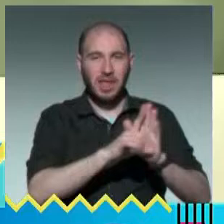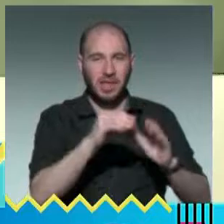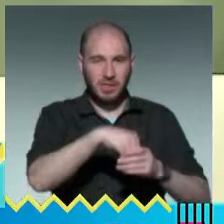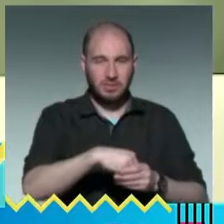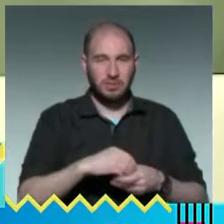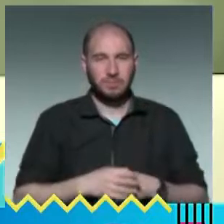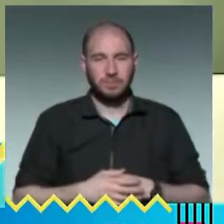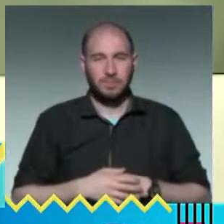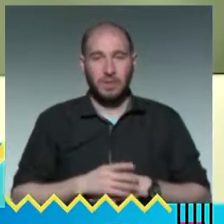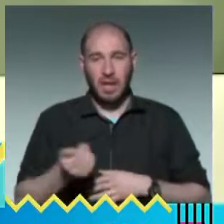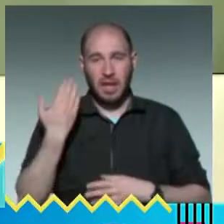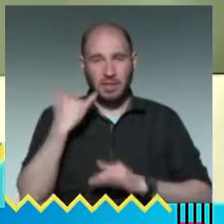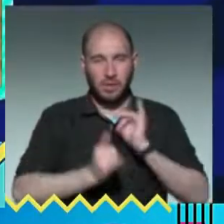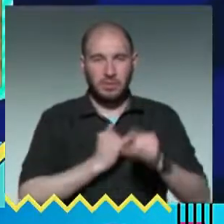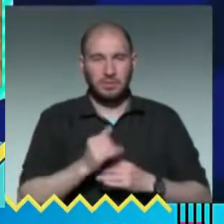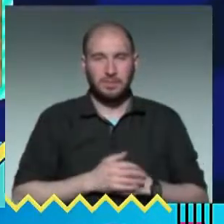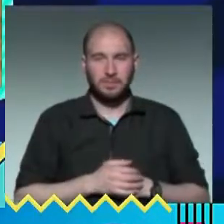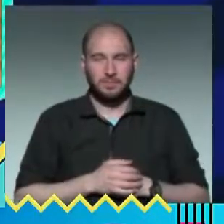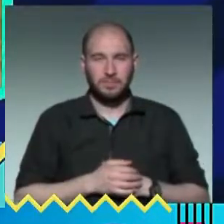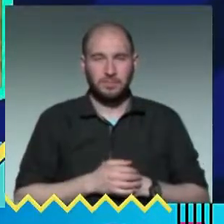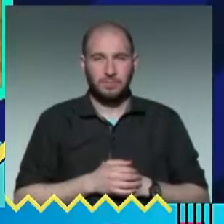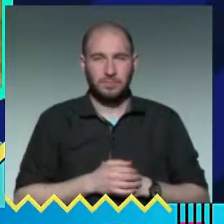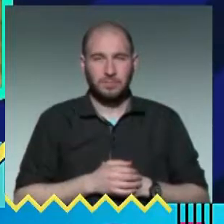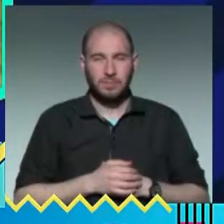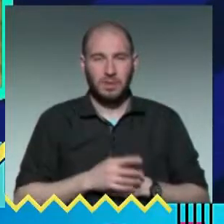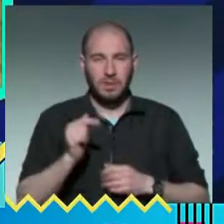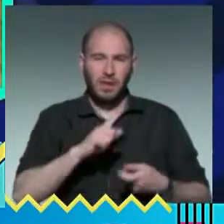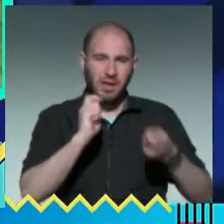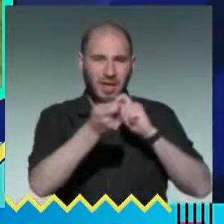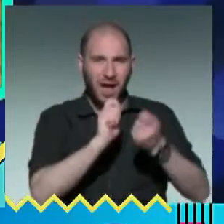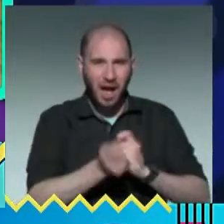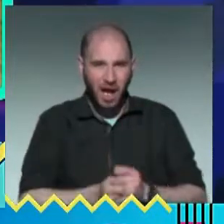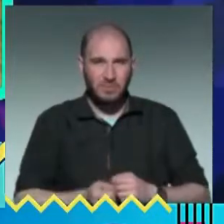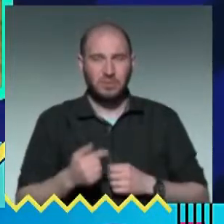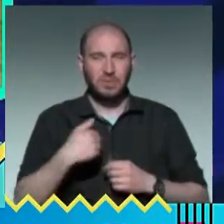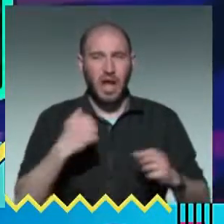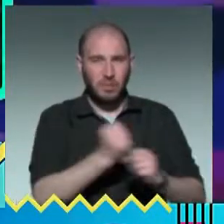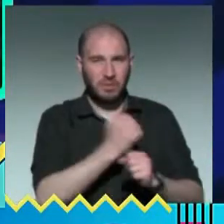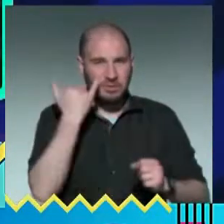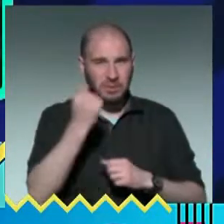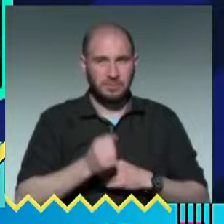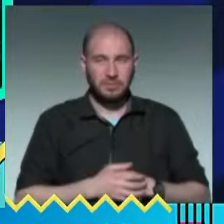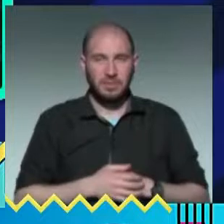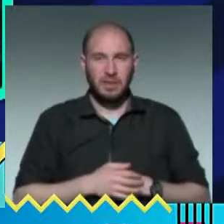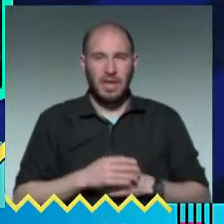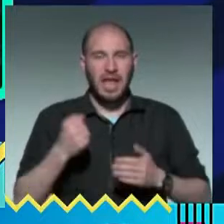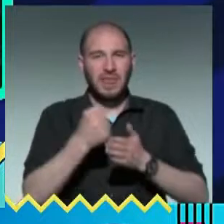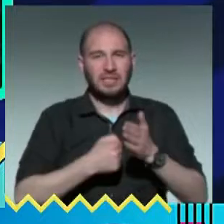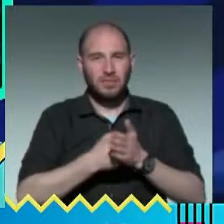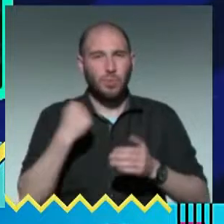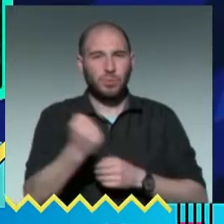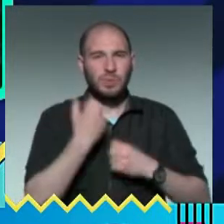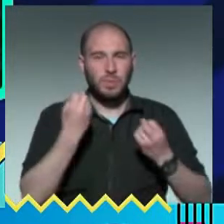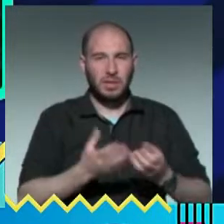legislatura. Y como les decía recién, tuvo muchas modificaciones y tuvo la media sanción. Fue un desafío muy grande